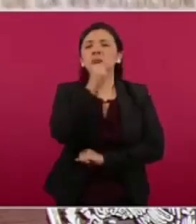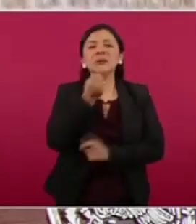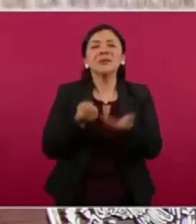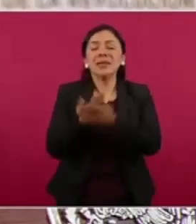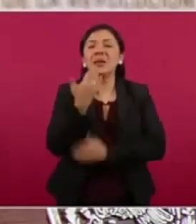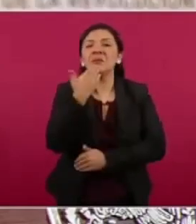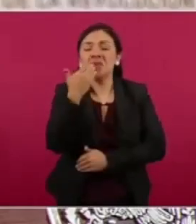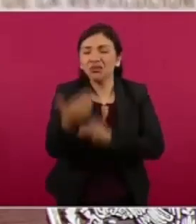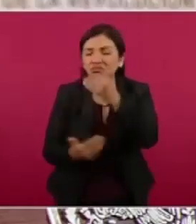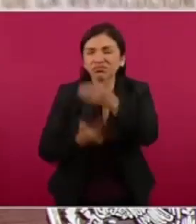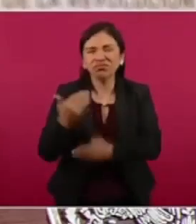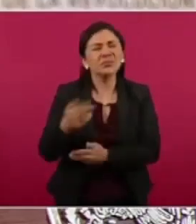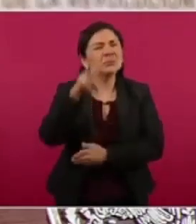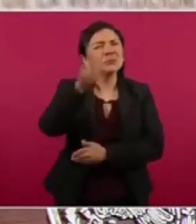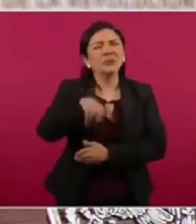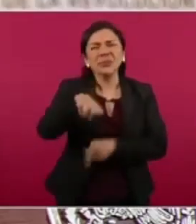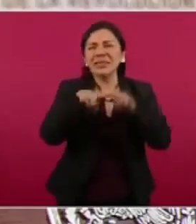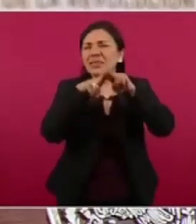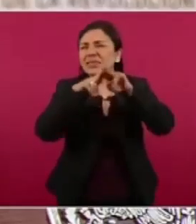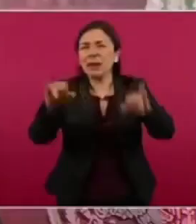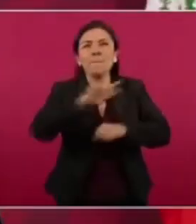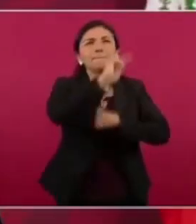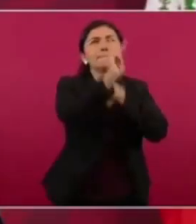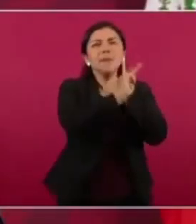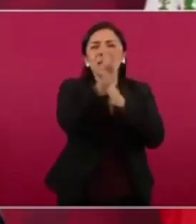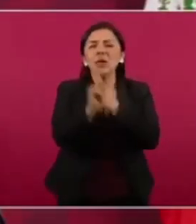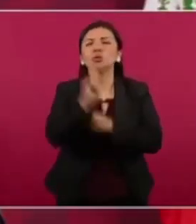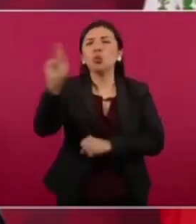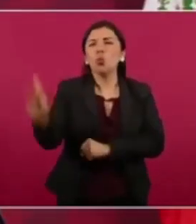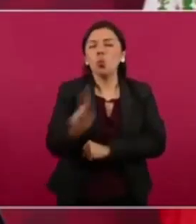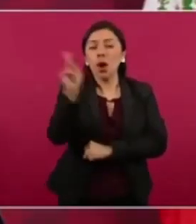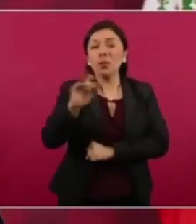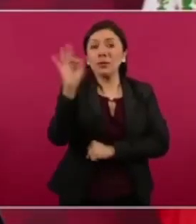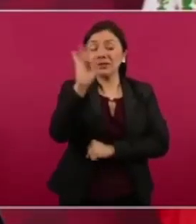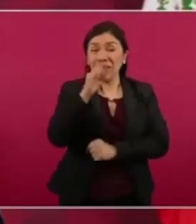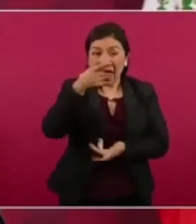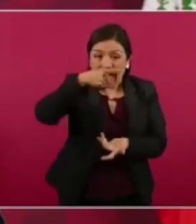transformaciones, cambios profundos.